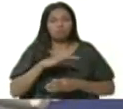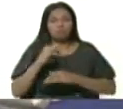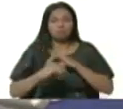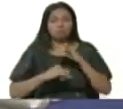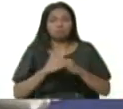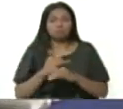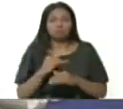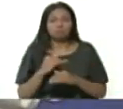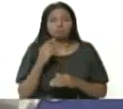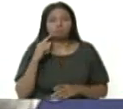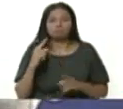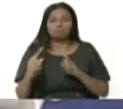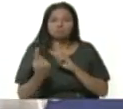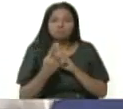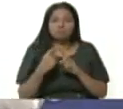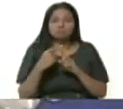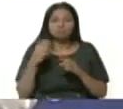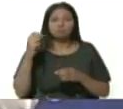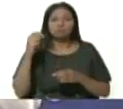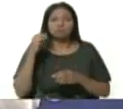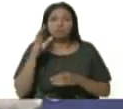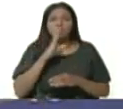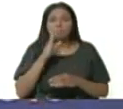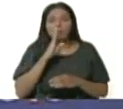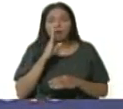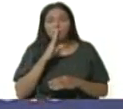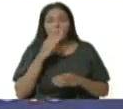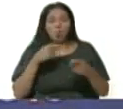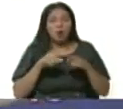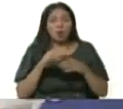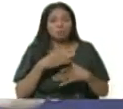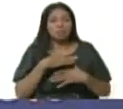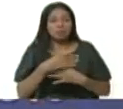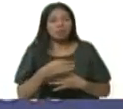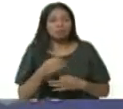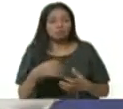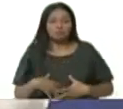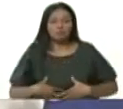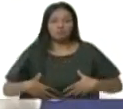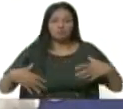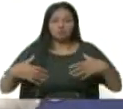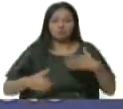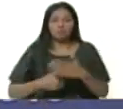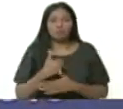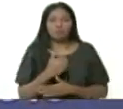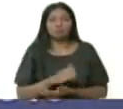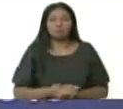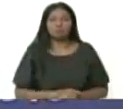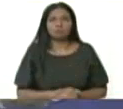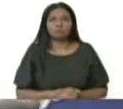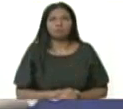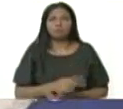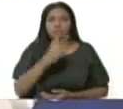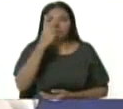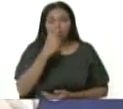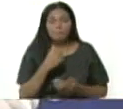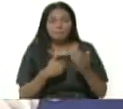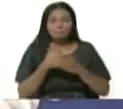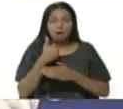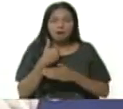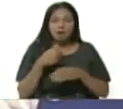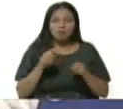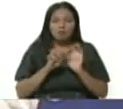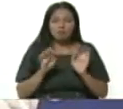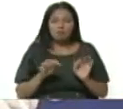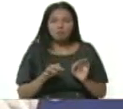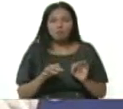que prioriza las cuentas bancarias y los intereses de los multimillonarios, de los ricos, y empobrece a las mayorías.